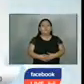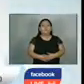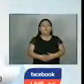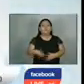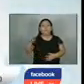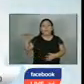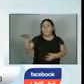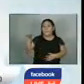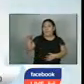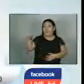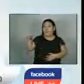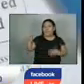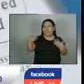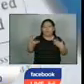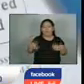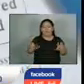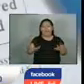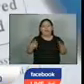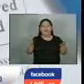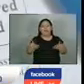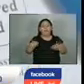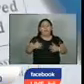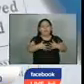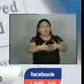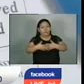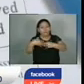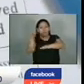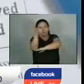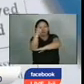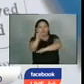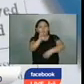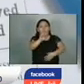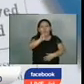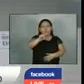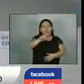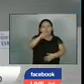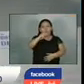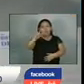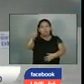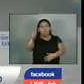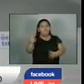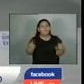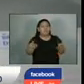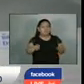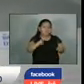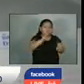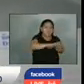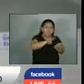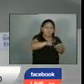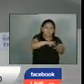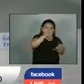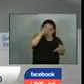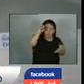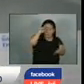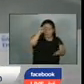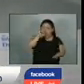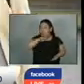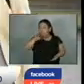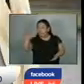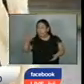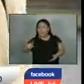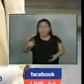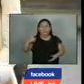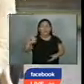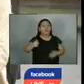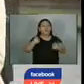Hasta marzo de este año, el gobierno de los Estados Unidos ha otorgado más de 2.000 visas de trabajo a salvadoreños. Para este 2023 se